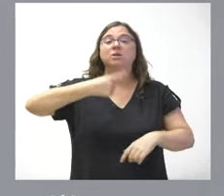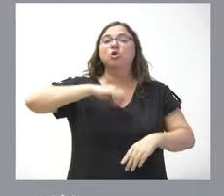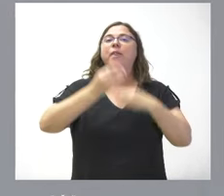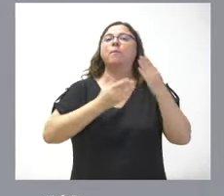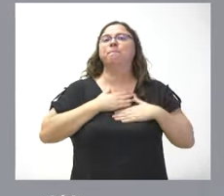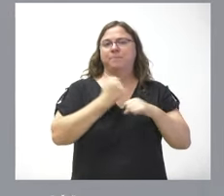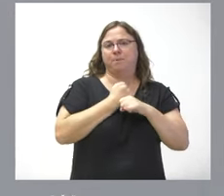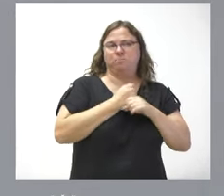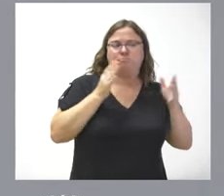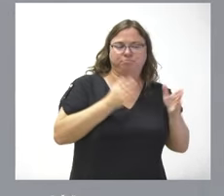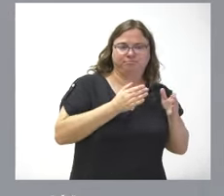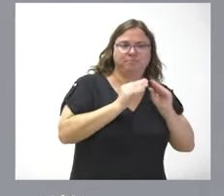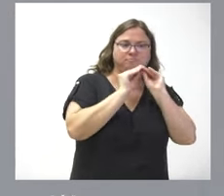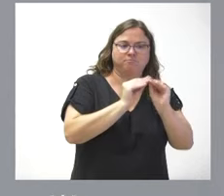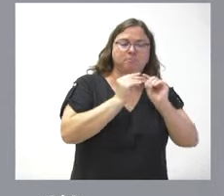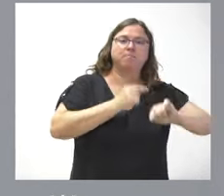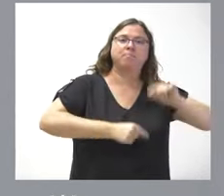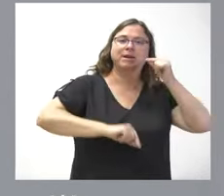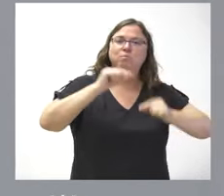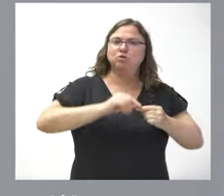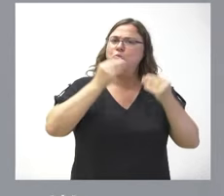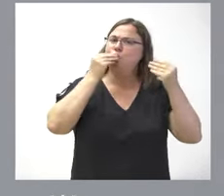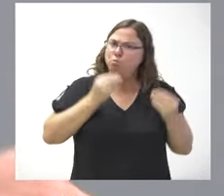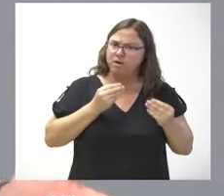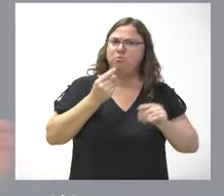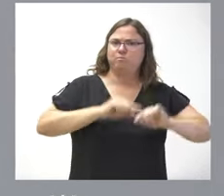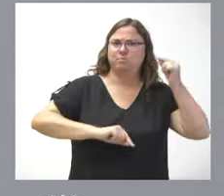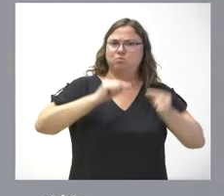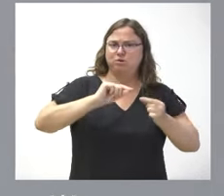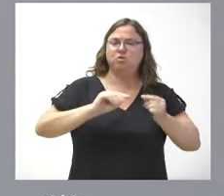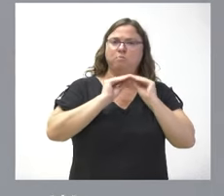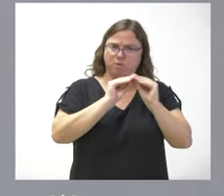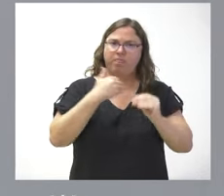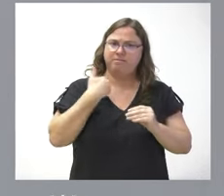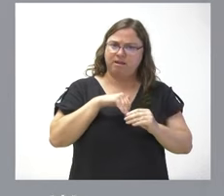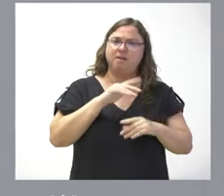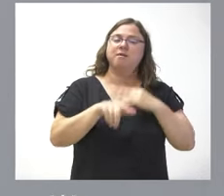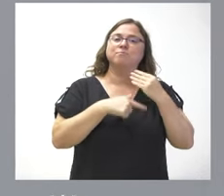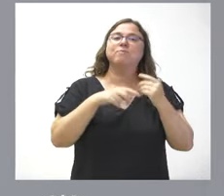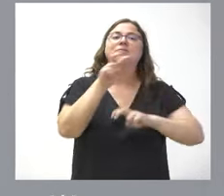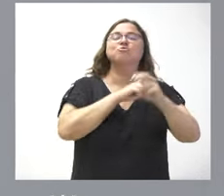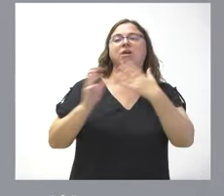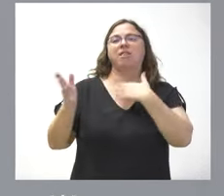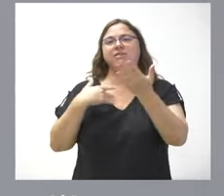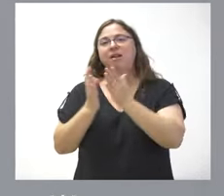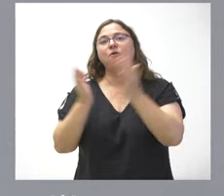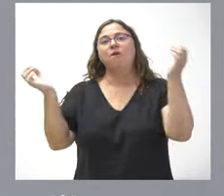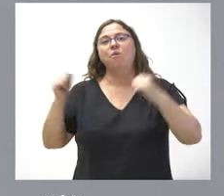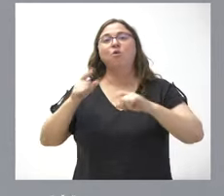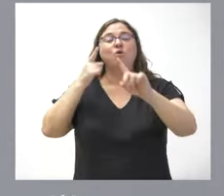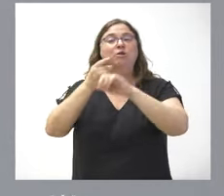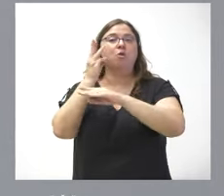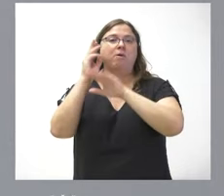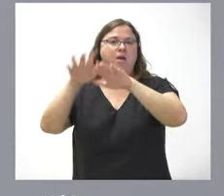corresponde que es hacer unos presupuestos hacer unos buenos presupuestos y también Buscar el diálogo y el acuerdo para que pueda ser aprobado en el parlamento